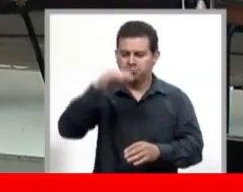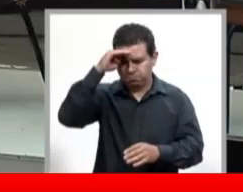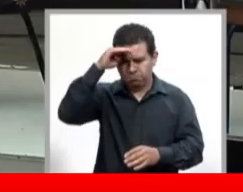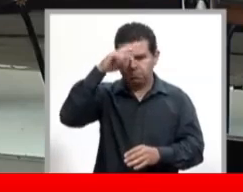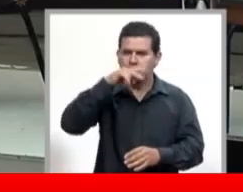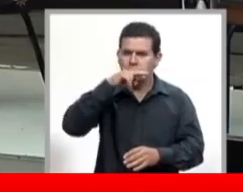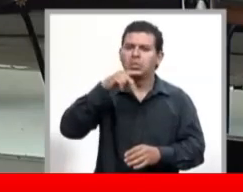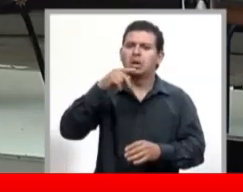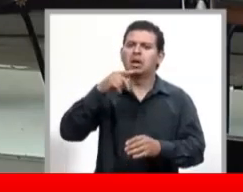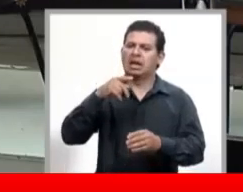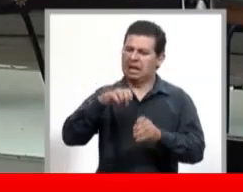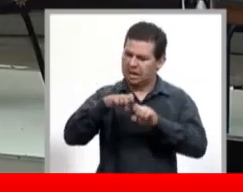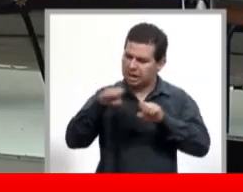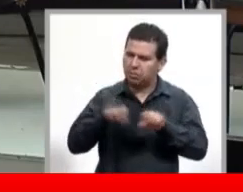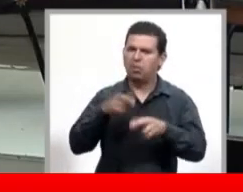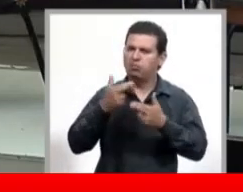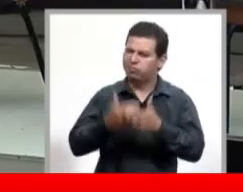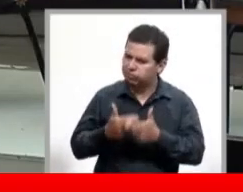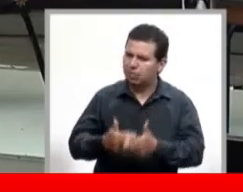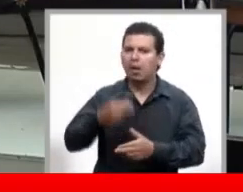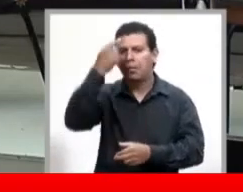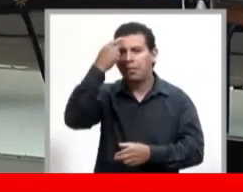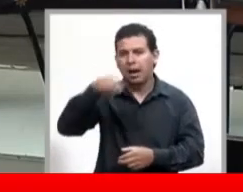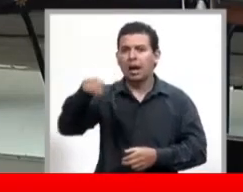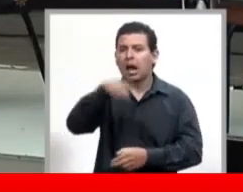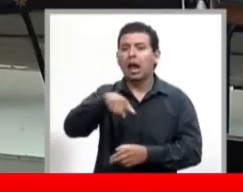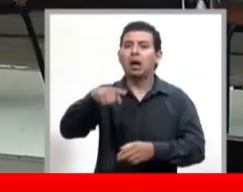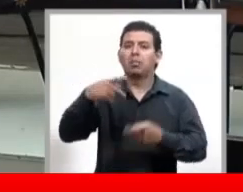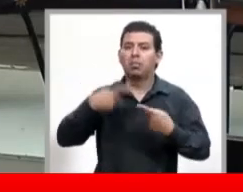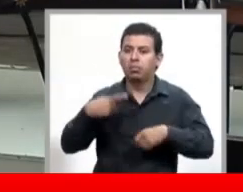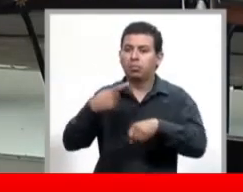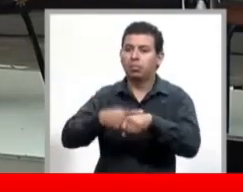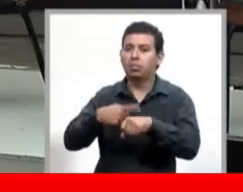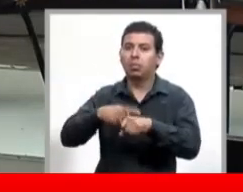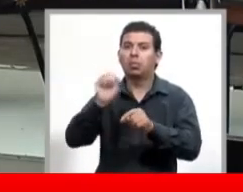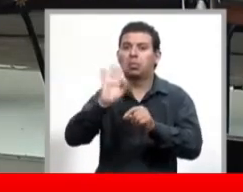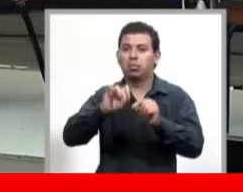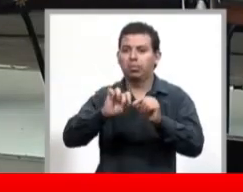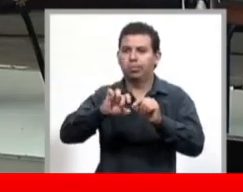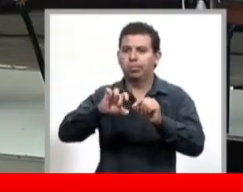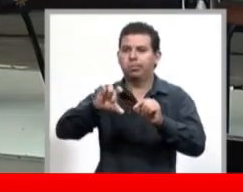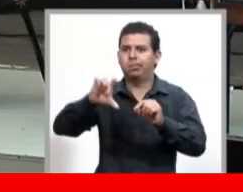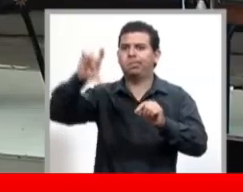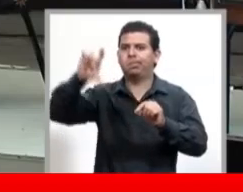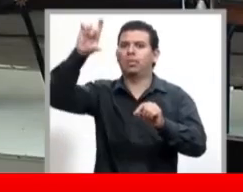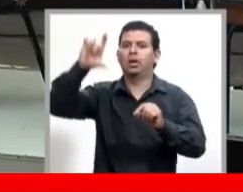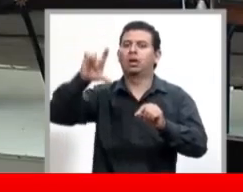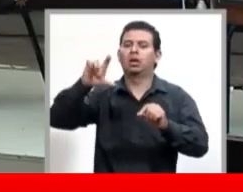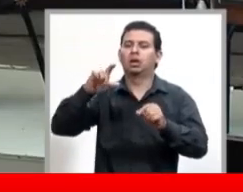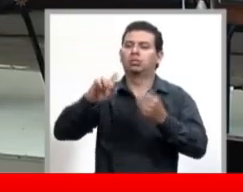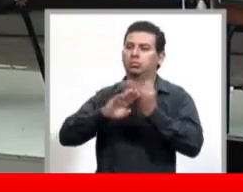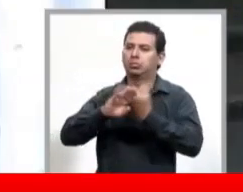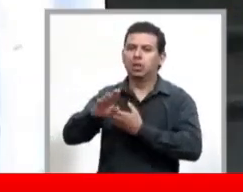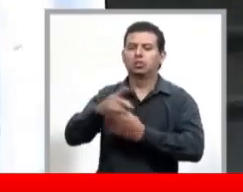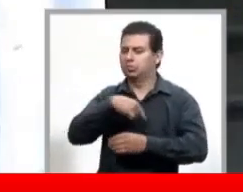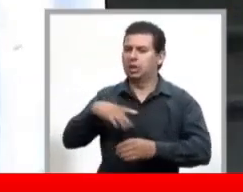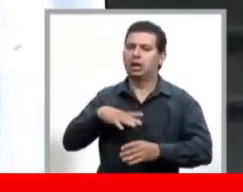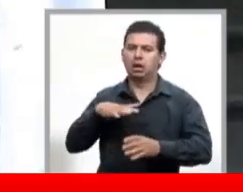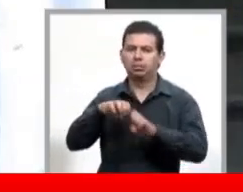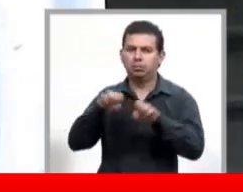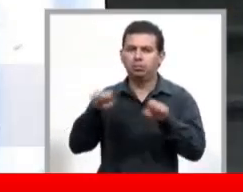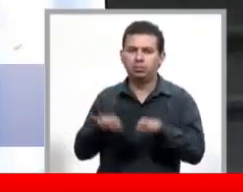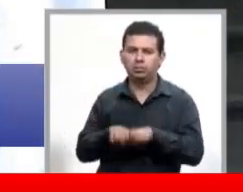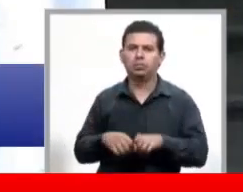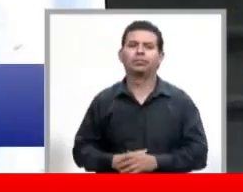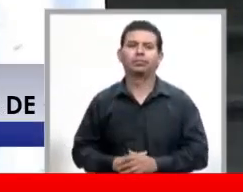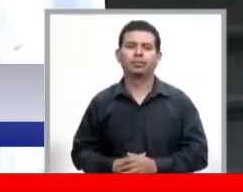poder atender los siguientes 4 meses de la pandemia en la parte del equipo de protección. Entonces, nosotros vamos a